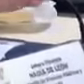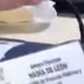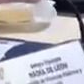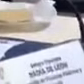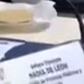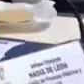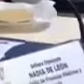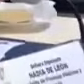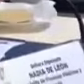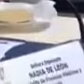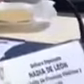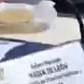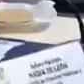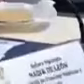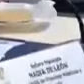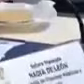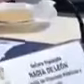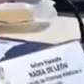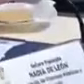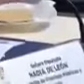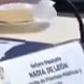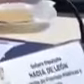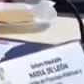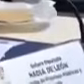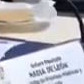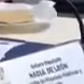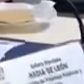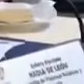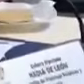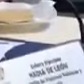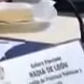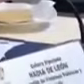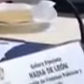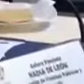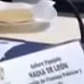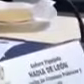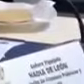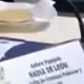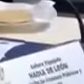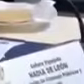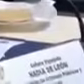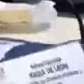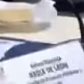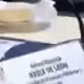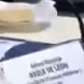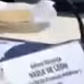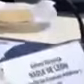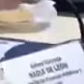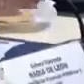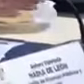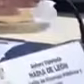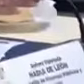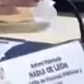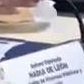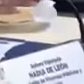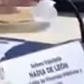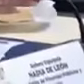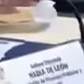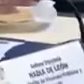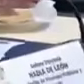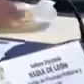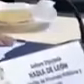Lo de las CIAs, usted las tenía aprobadas para mayo. Y ustedes mismos las votaron y volvieron a levantar otro